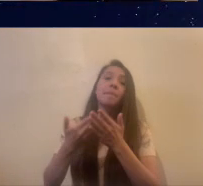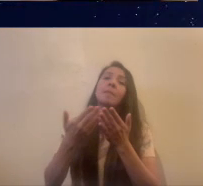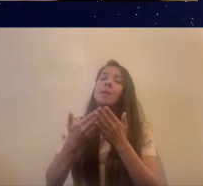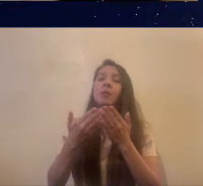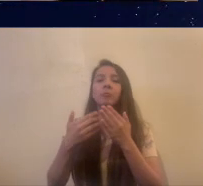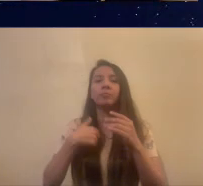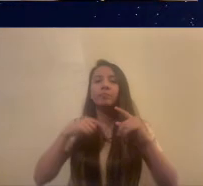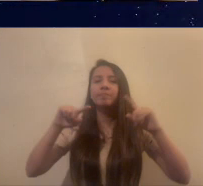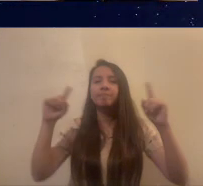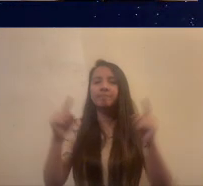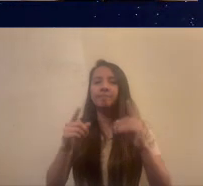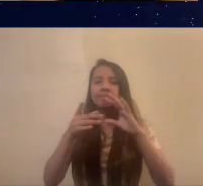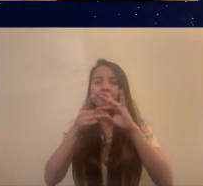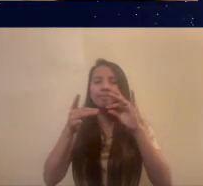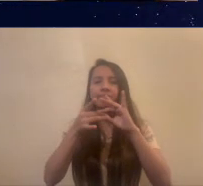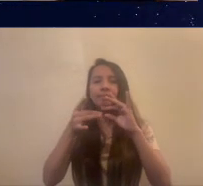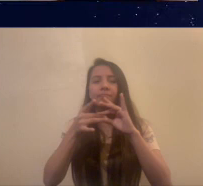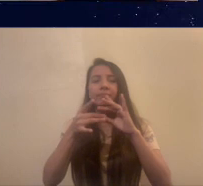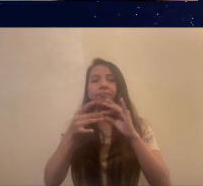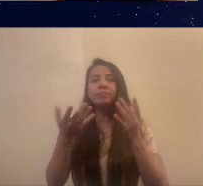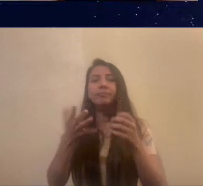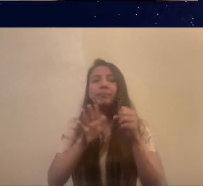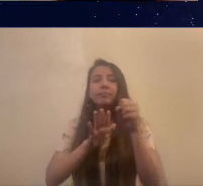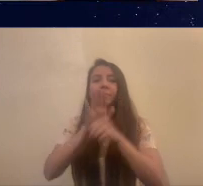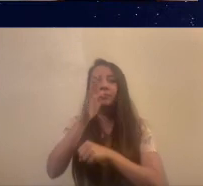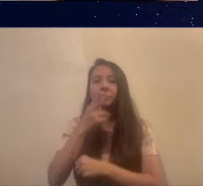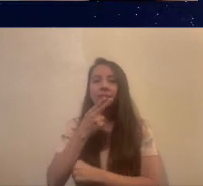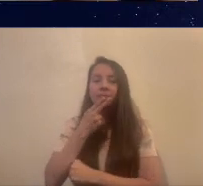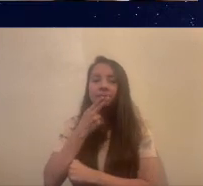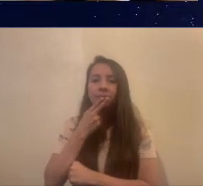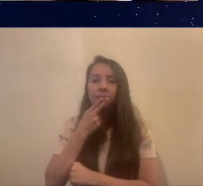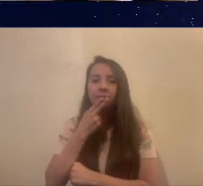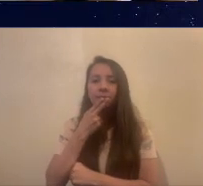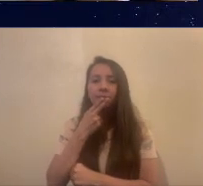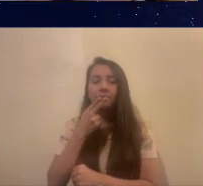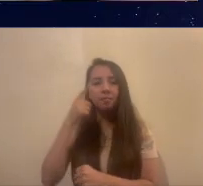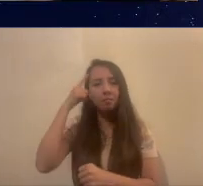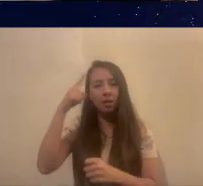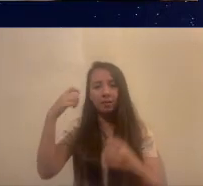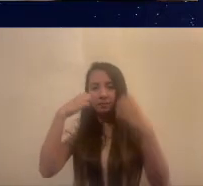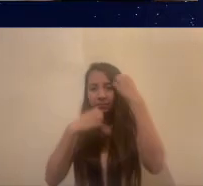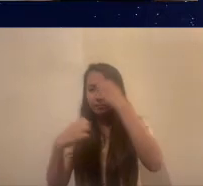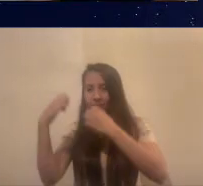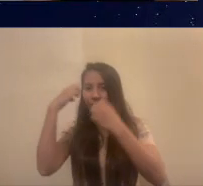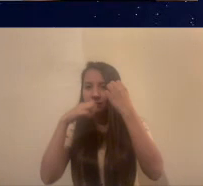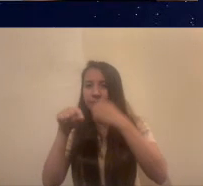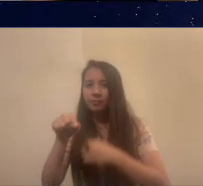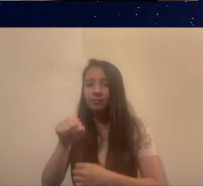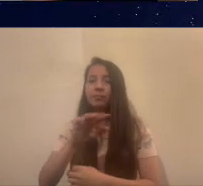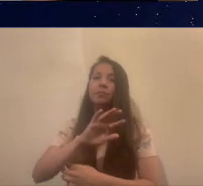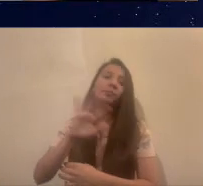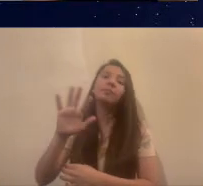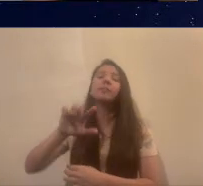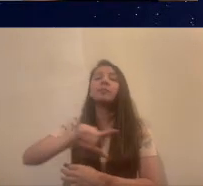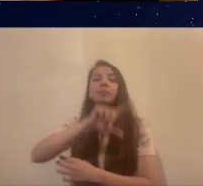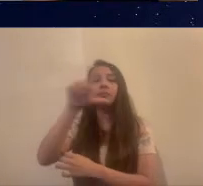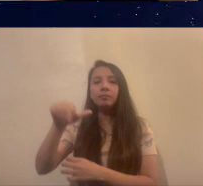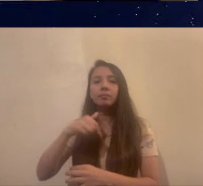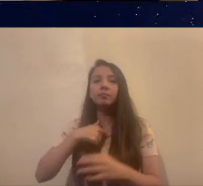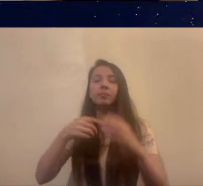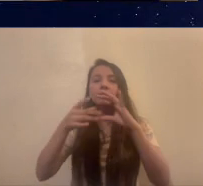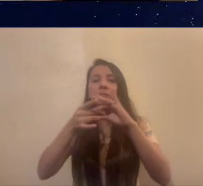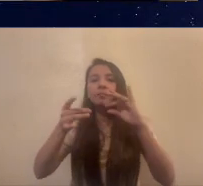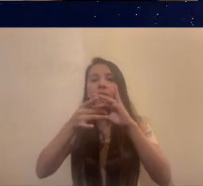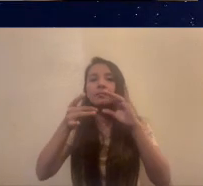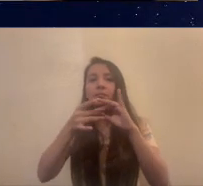Ahora lo que voy a hacer es resumirles un poquito cuál es la instrumentación que se utilizó para esta experimentación y después les voy a